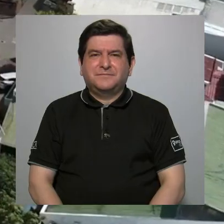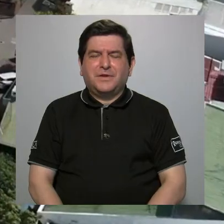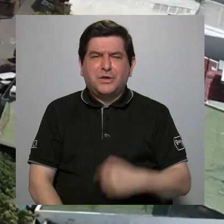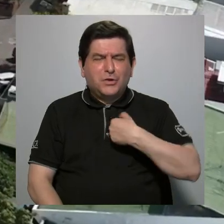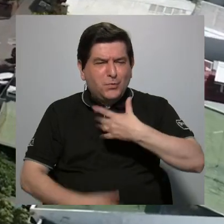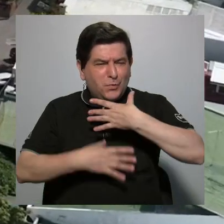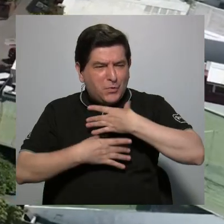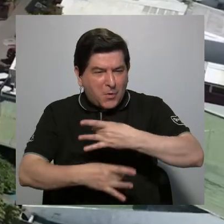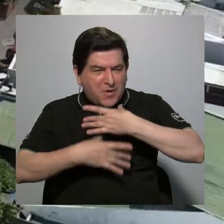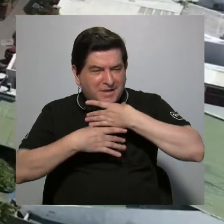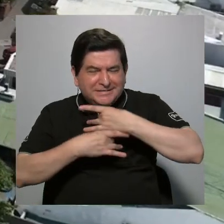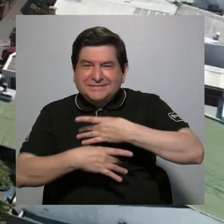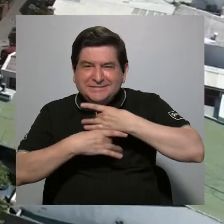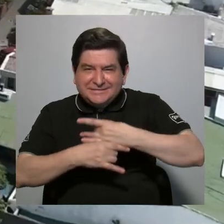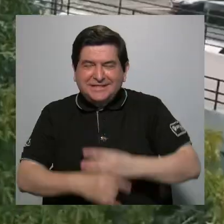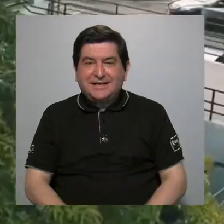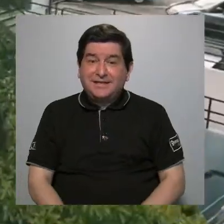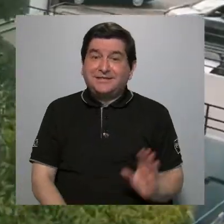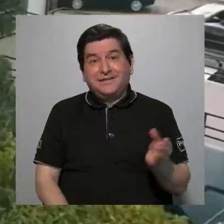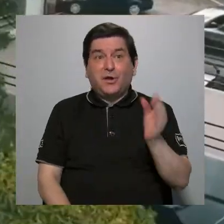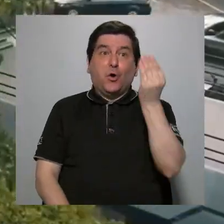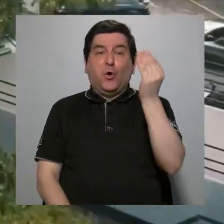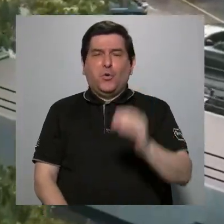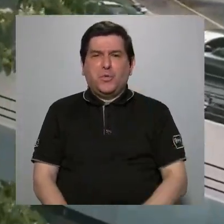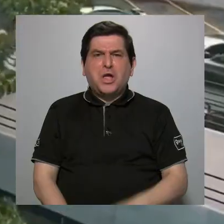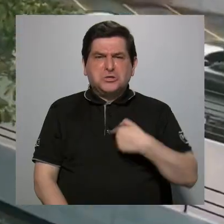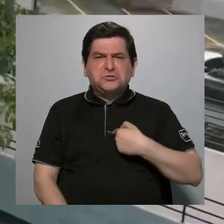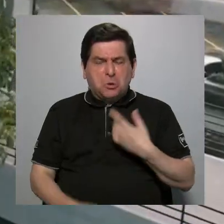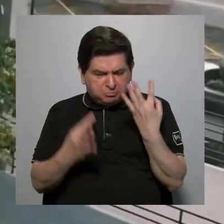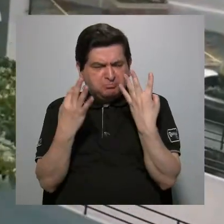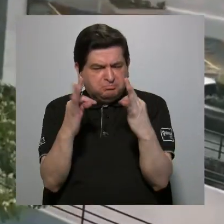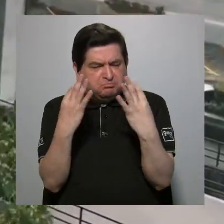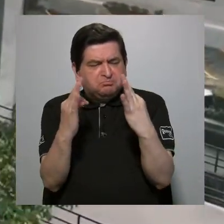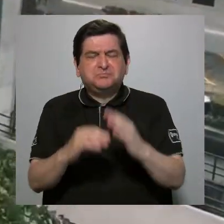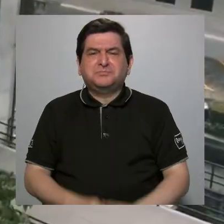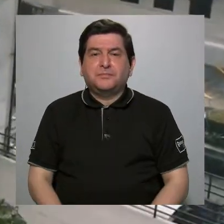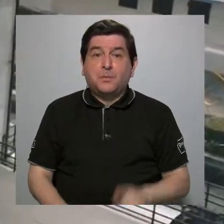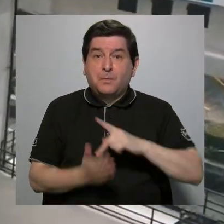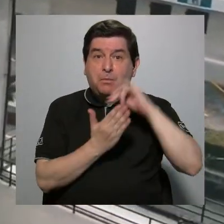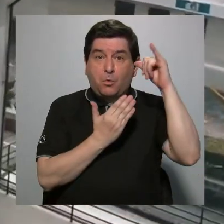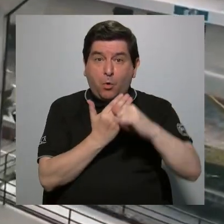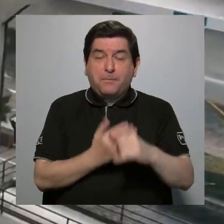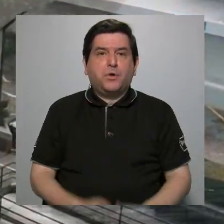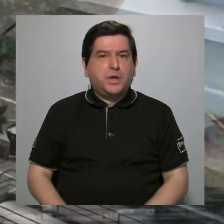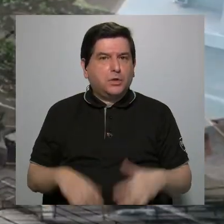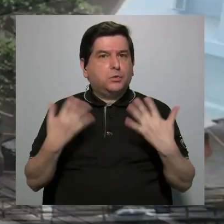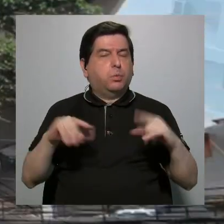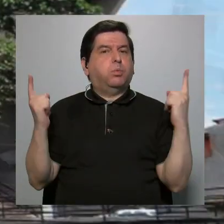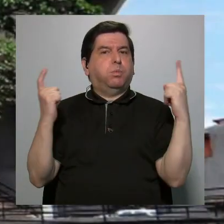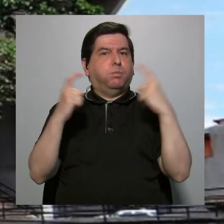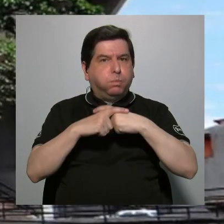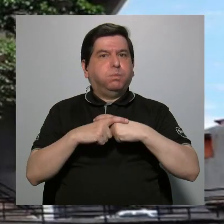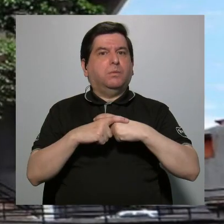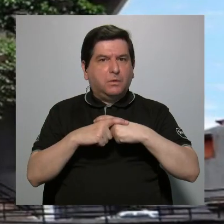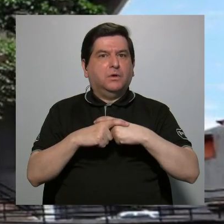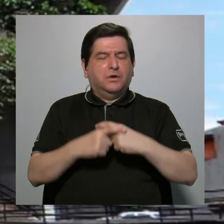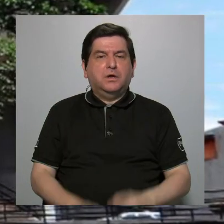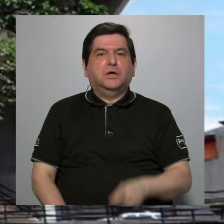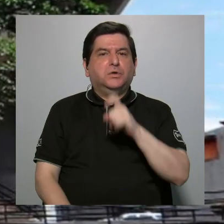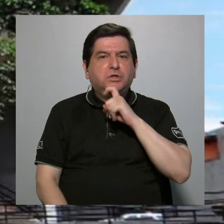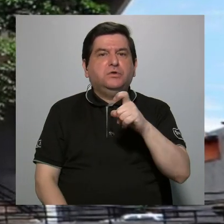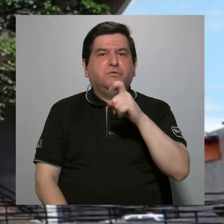Y con ese ímpetu que tiene uno en la juventud, decidí entrarle, porque era un proyecto muy complejo,